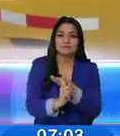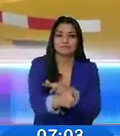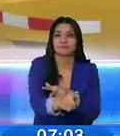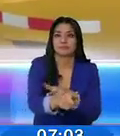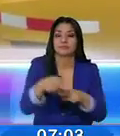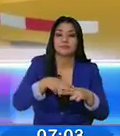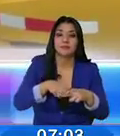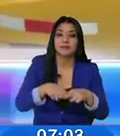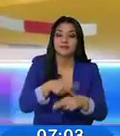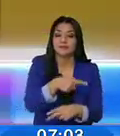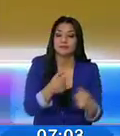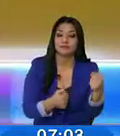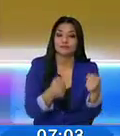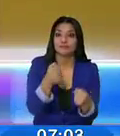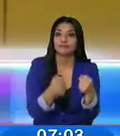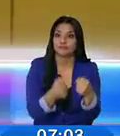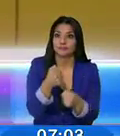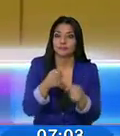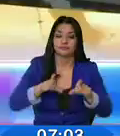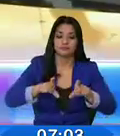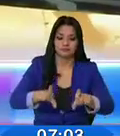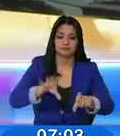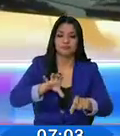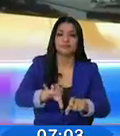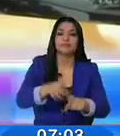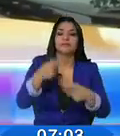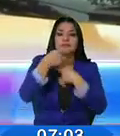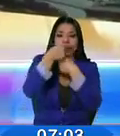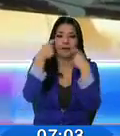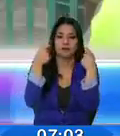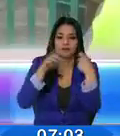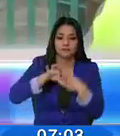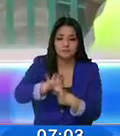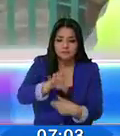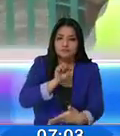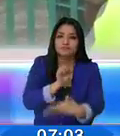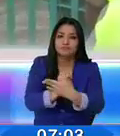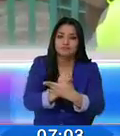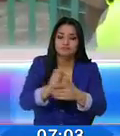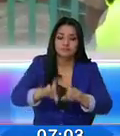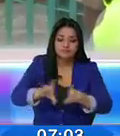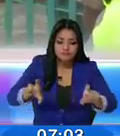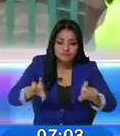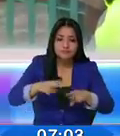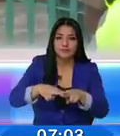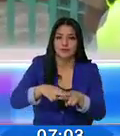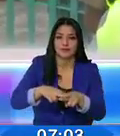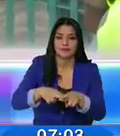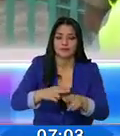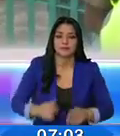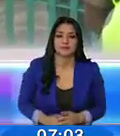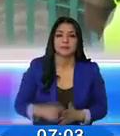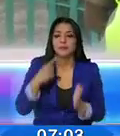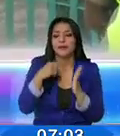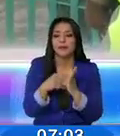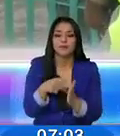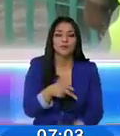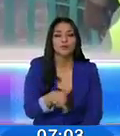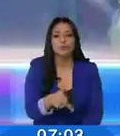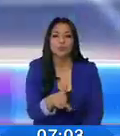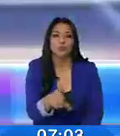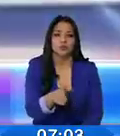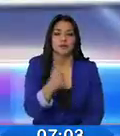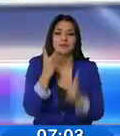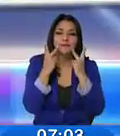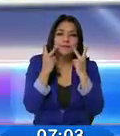taxi en el que se transportaban tenía los sellos falsificados. Están rodando un cierto lugar, verificando que